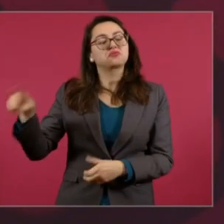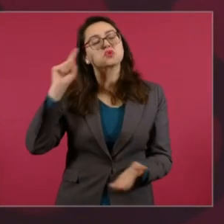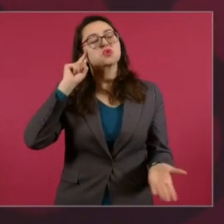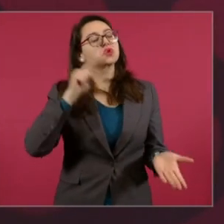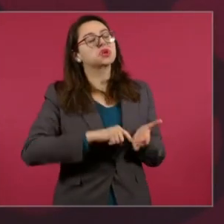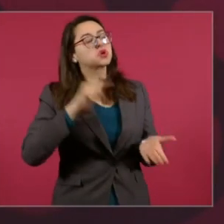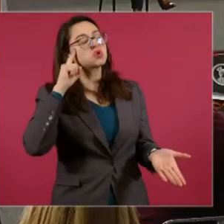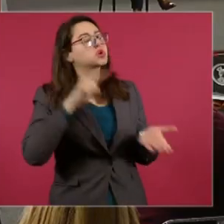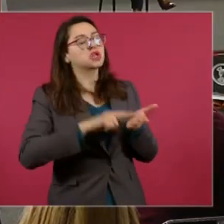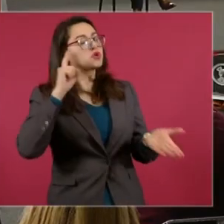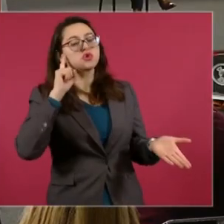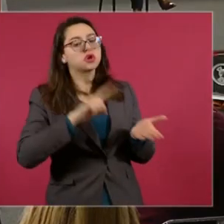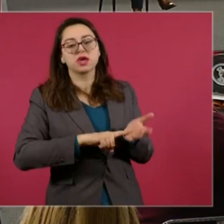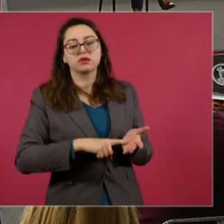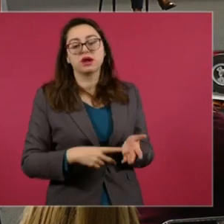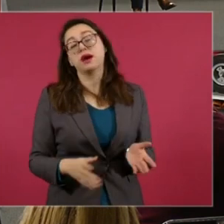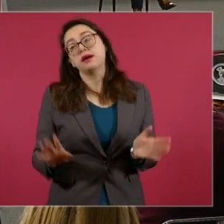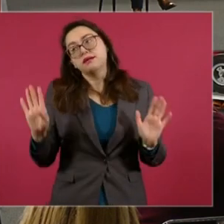Entonces,